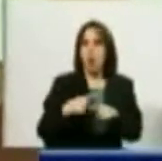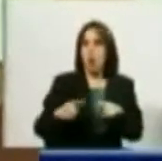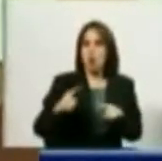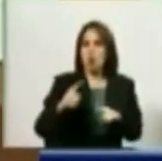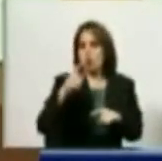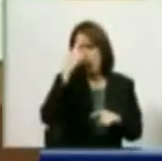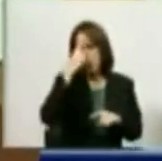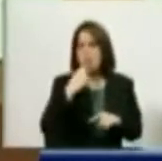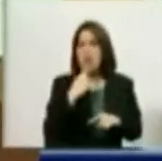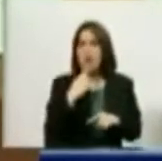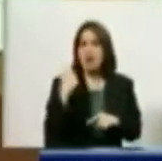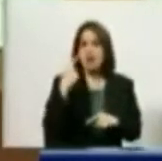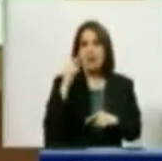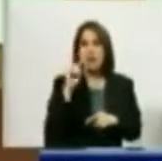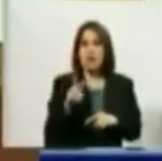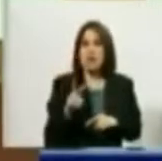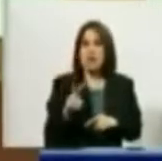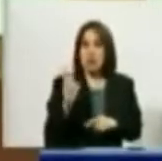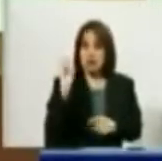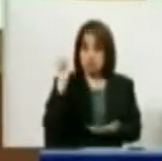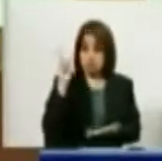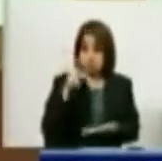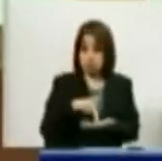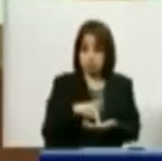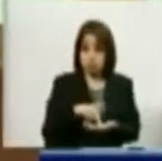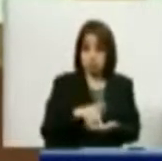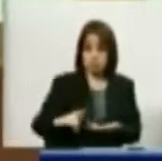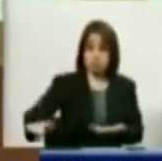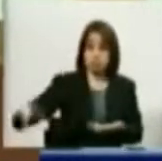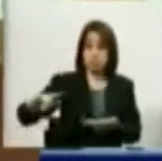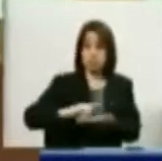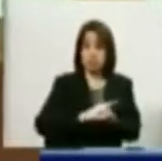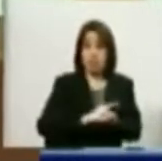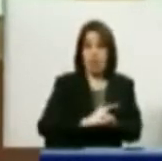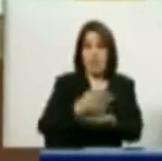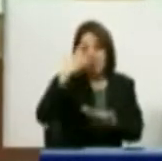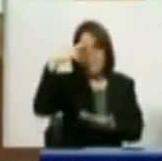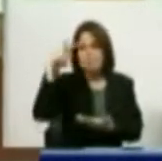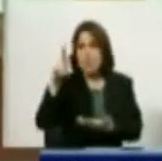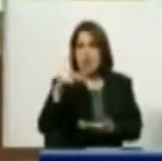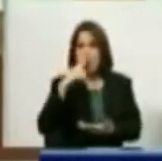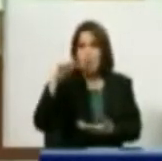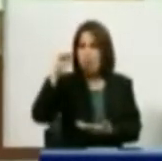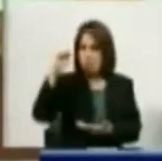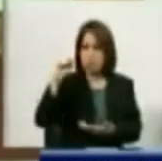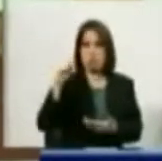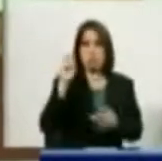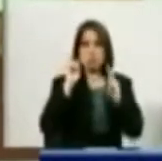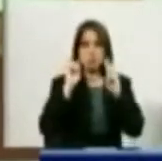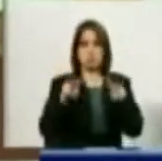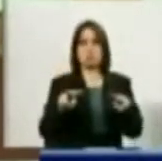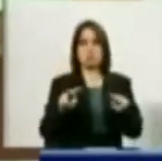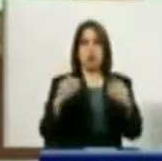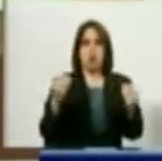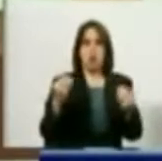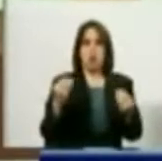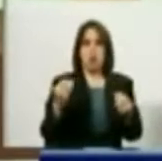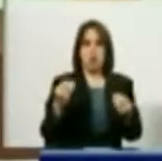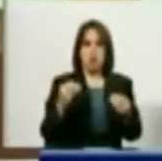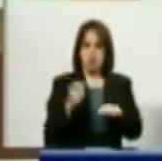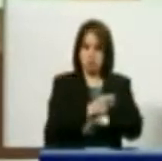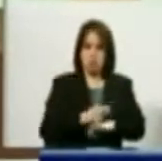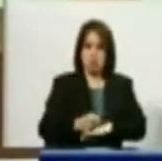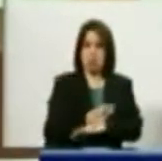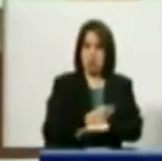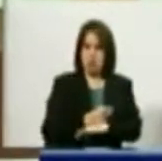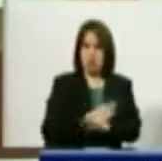Nicolás Maduro llegó a México con una comitiva de cien personas lo que generó una gresca su llegada a Palacio Nacional a no permitirse el